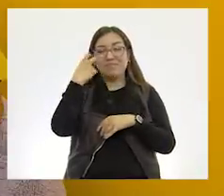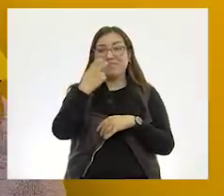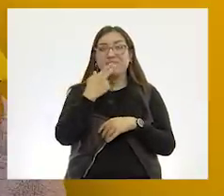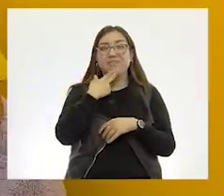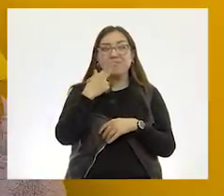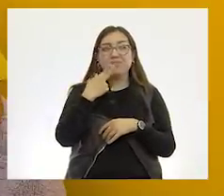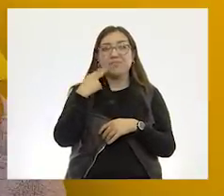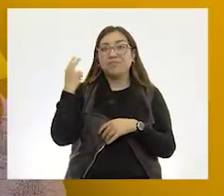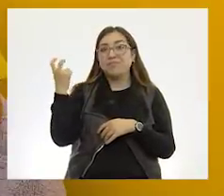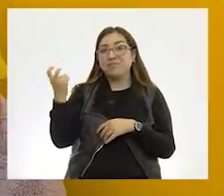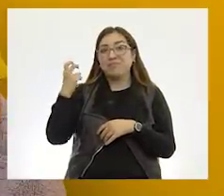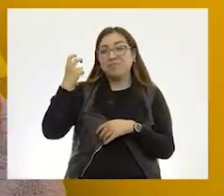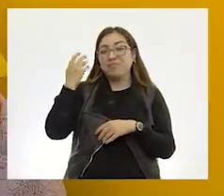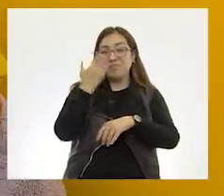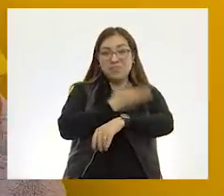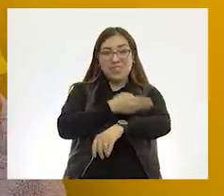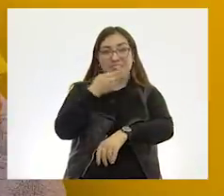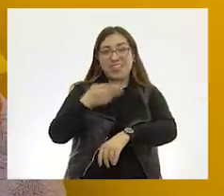que ya no nos sirva.